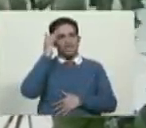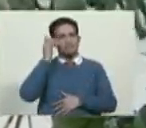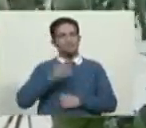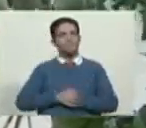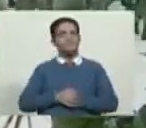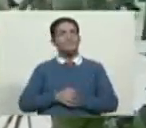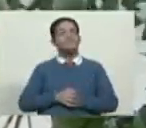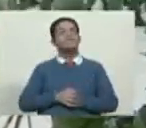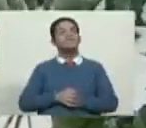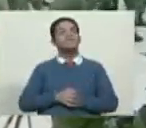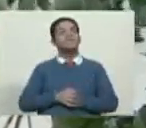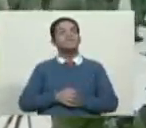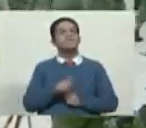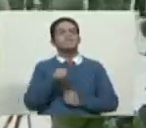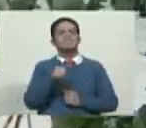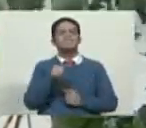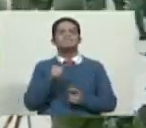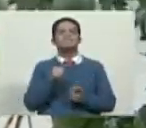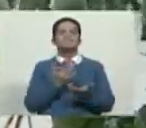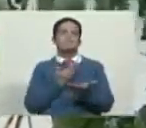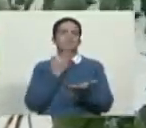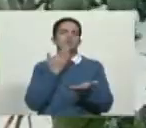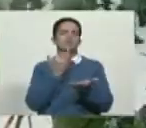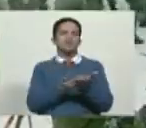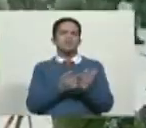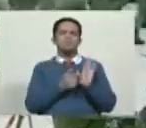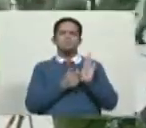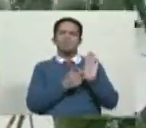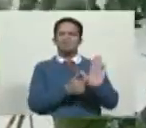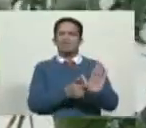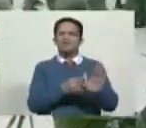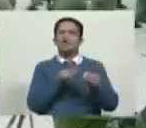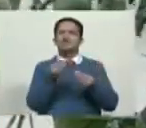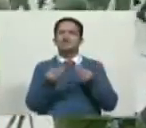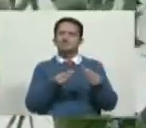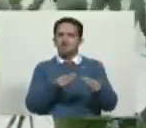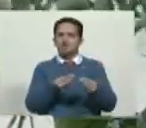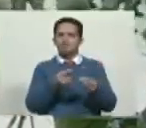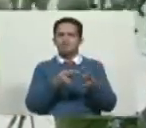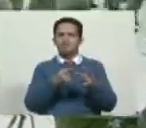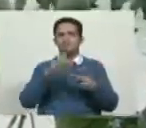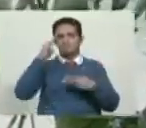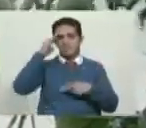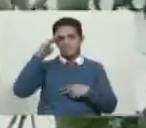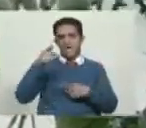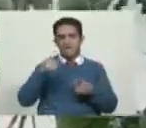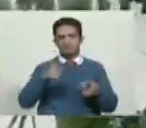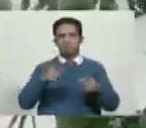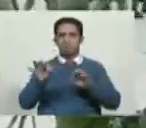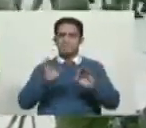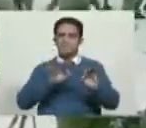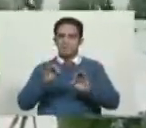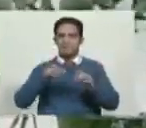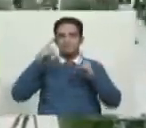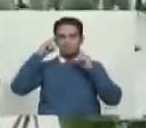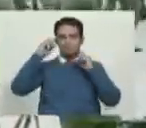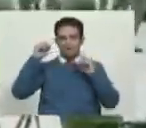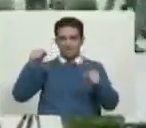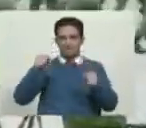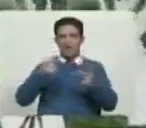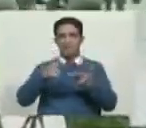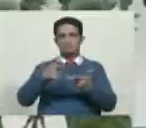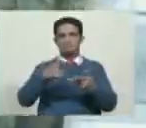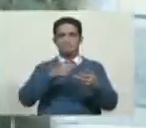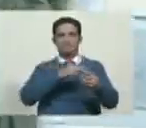Congreso de Angostura, donde se propone mostrar el poder militar, la capacidad profesional, científica y operativa de